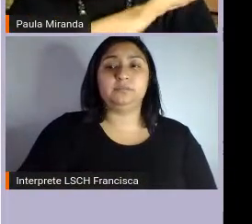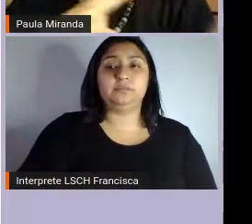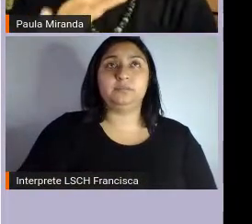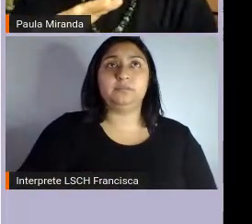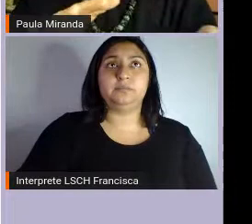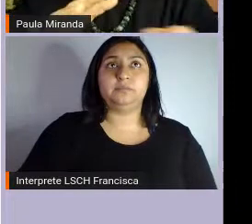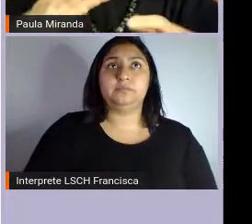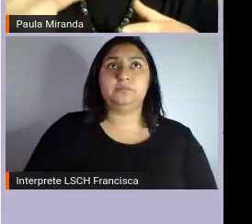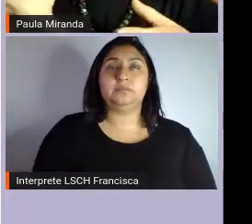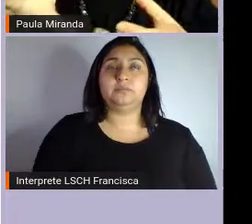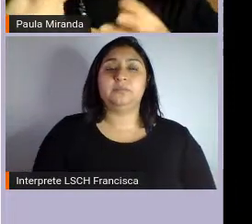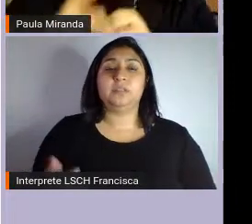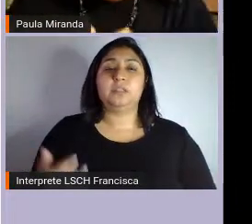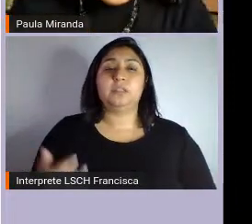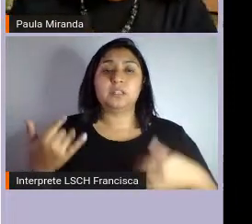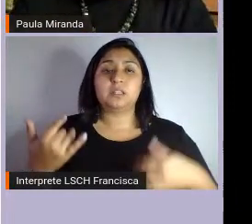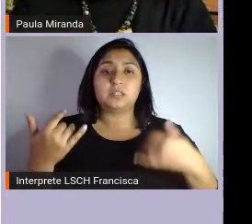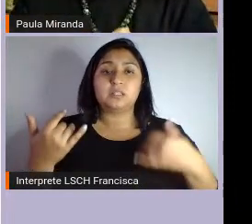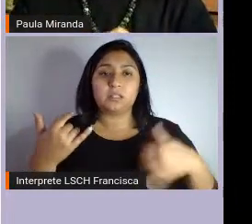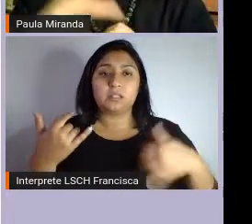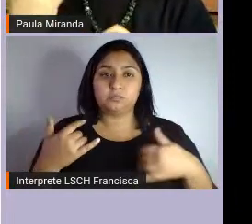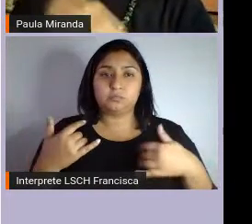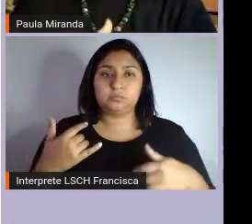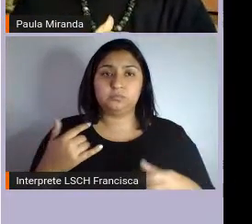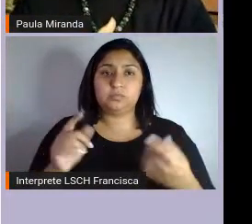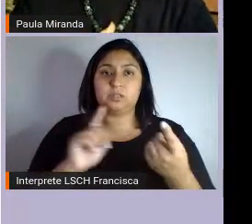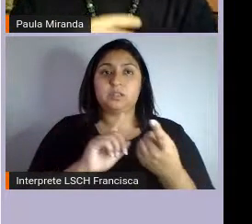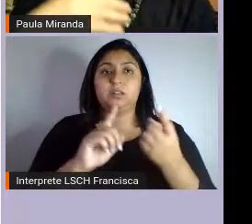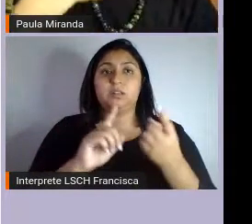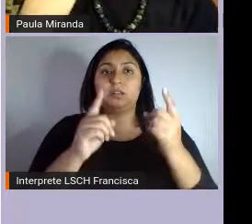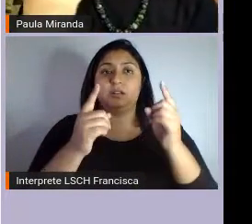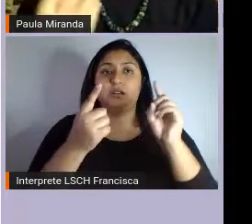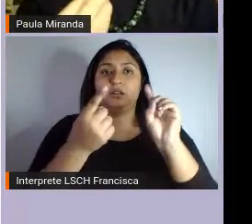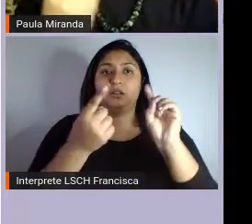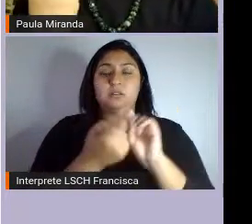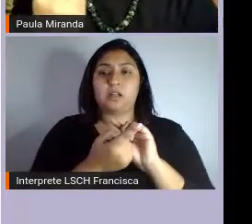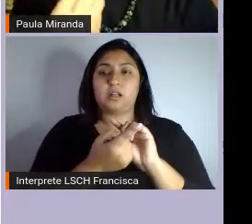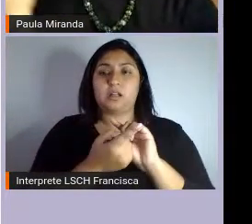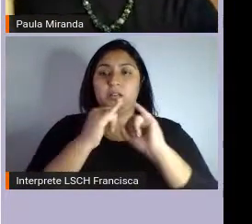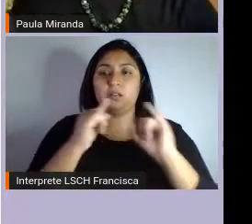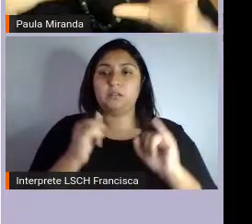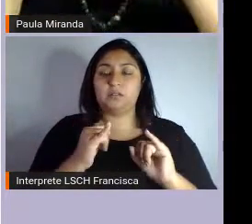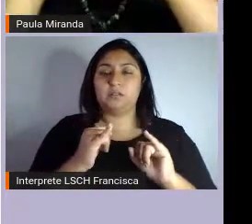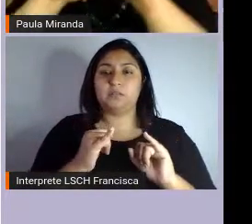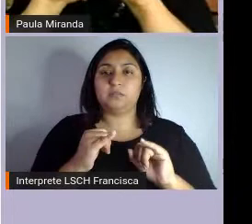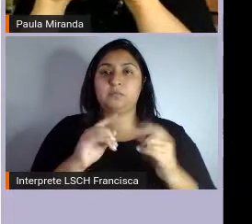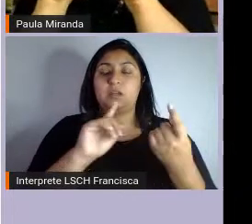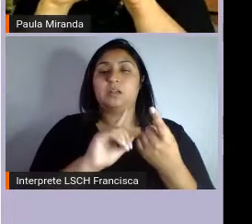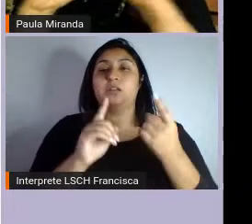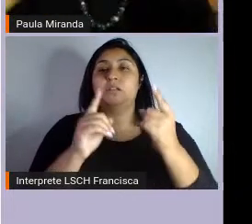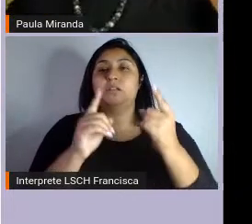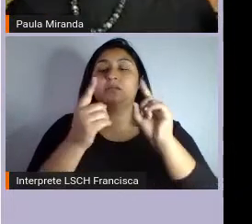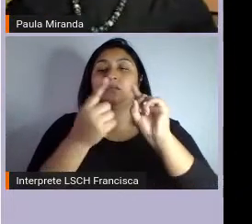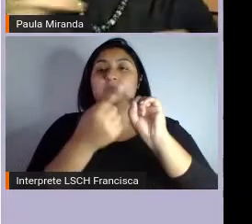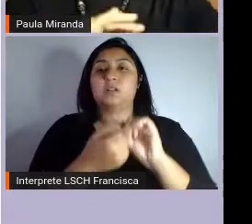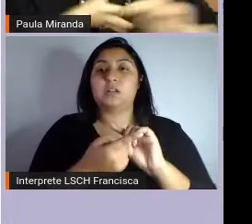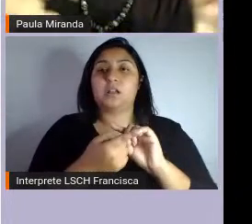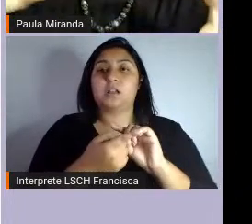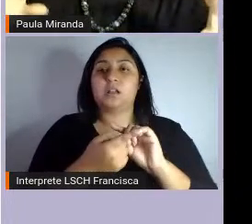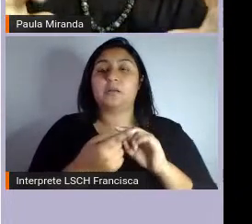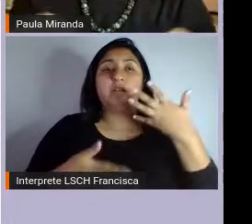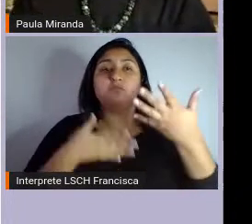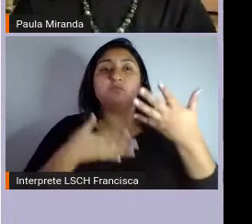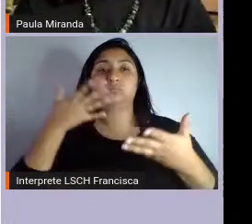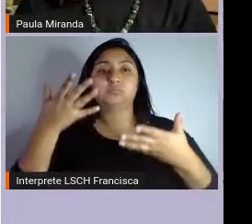guitarrón, no deja su tradición, le cambia el estilo y lo convierte en un concierto pililo. Esa cosa del concierto pililo es